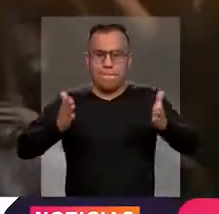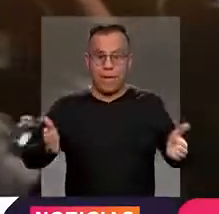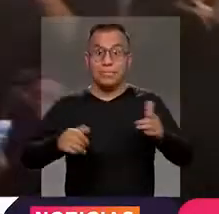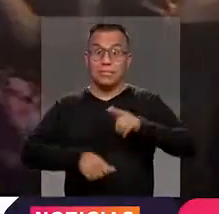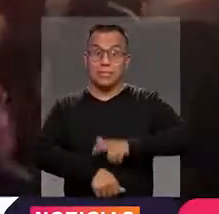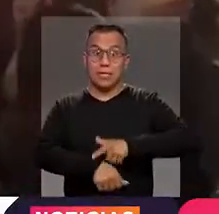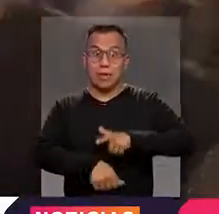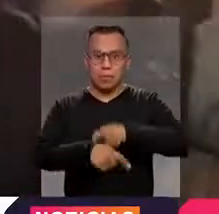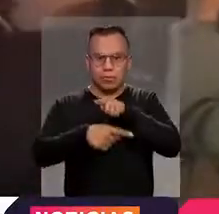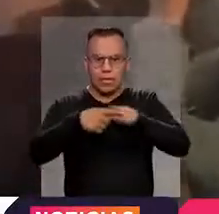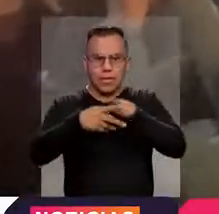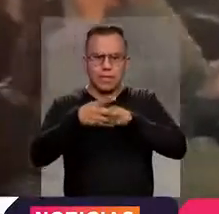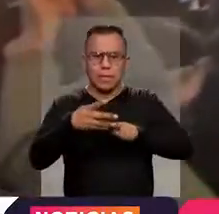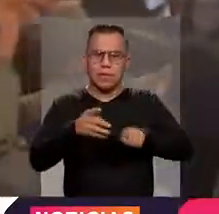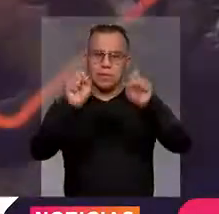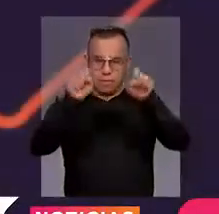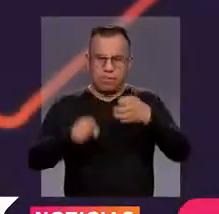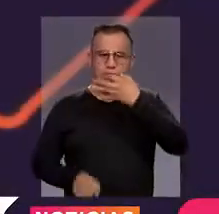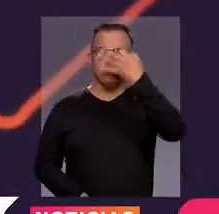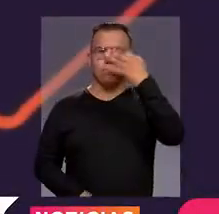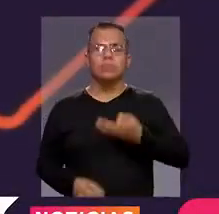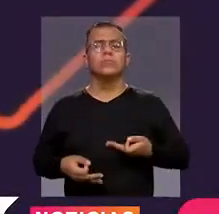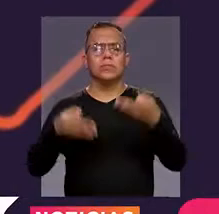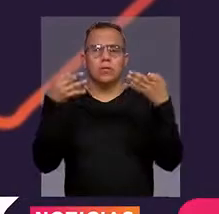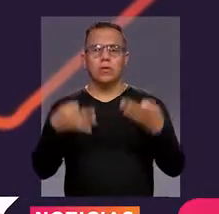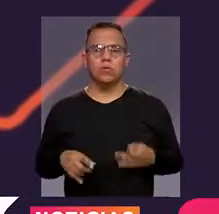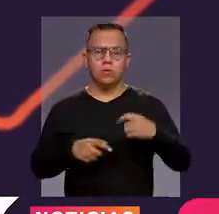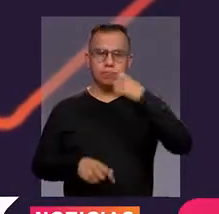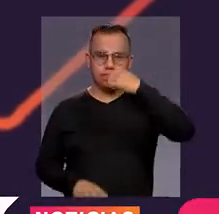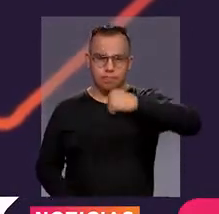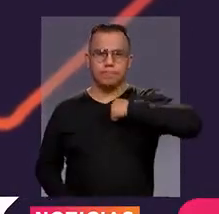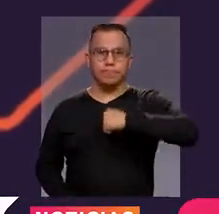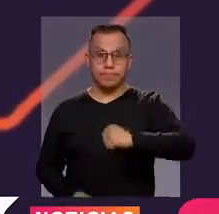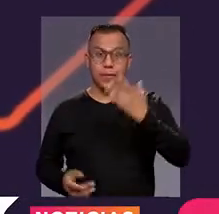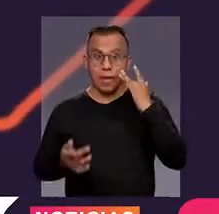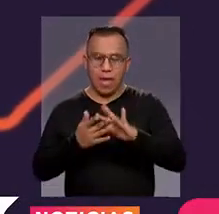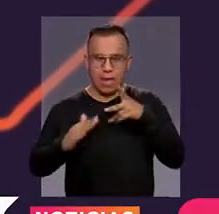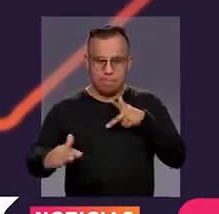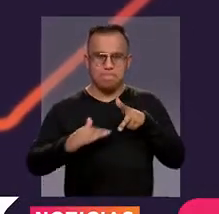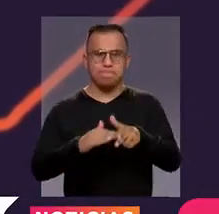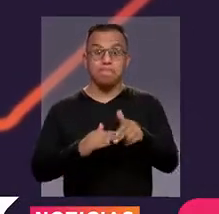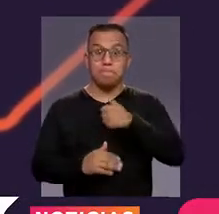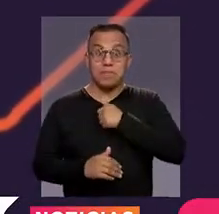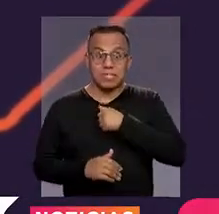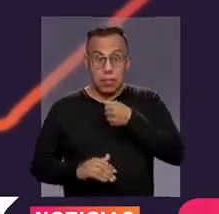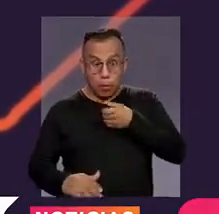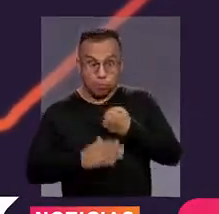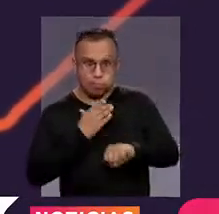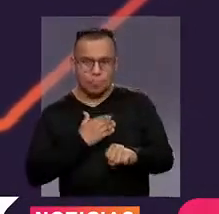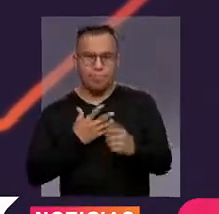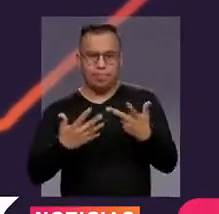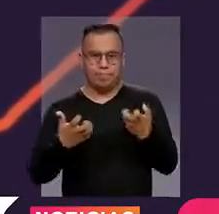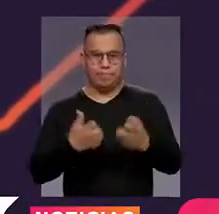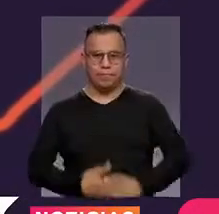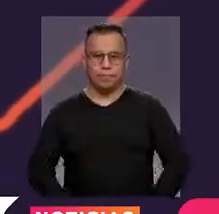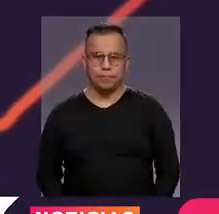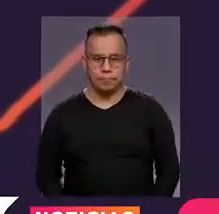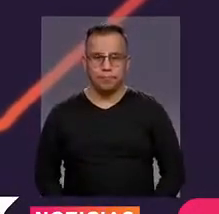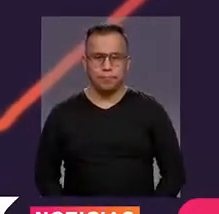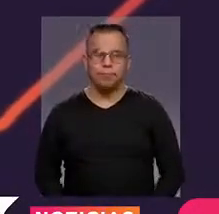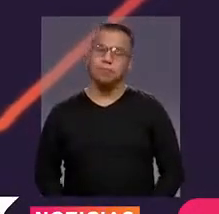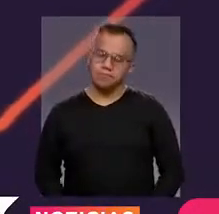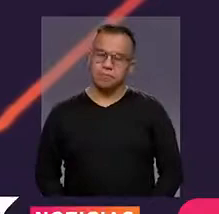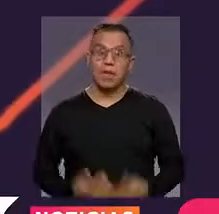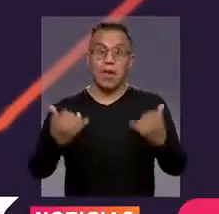tiempo para que las mujeres puedan realmente garantizar su derecho de acceso a la interrupción voluntaria del embarazo. Los colectivos